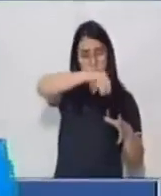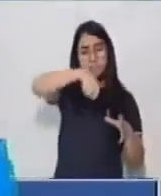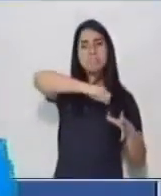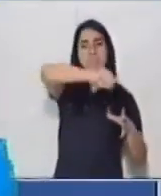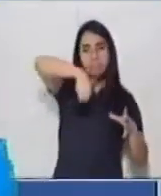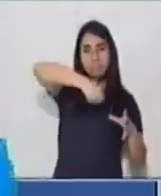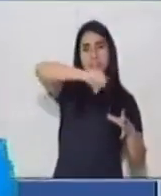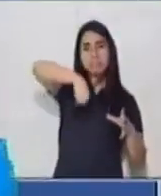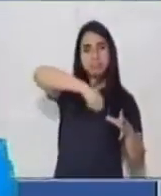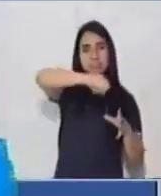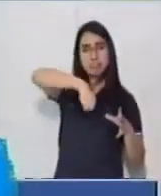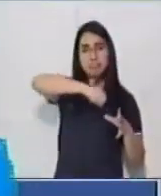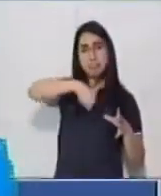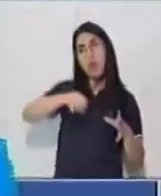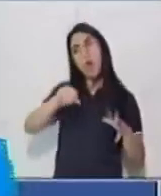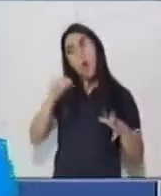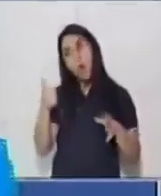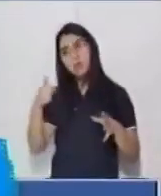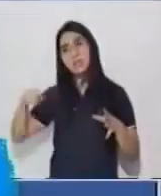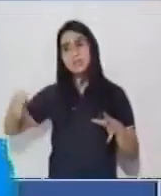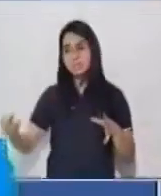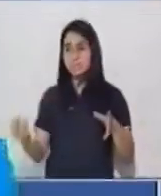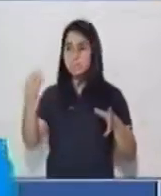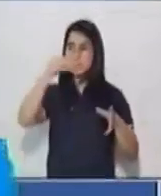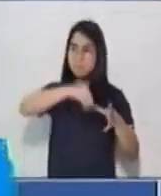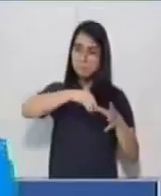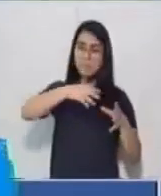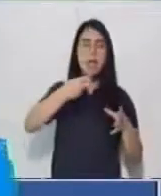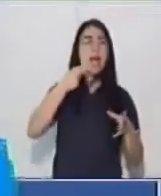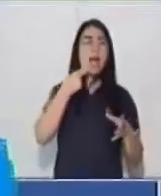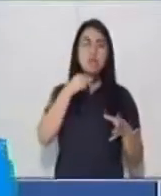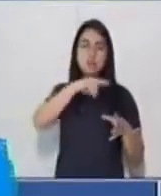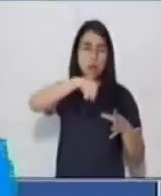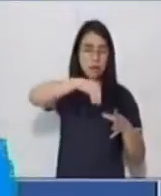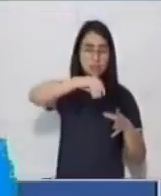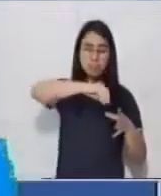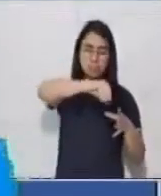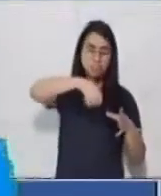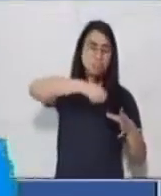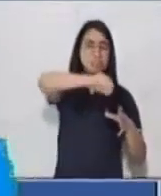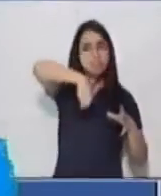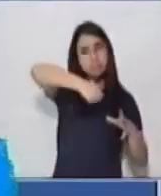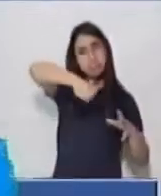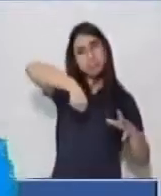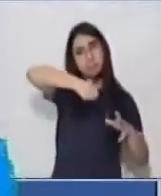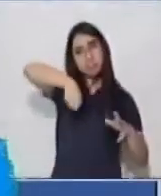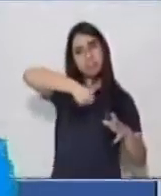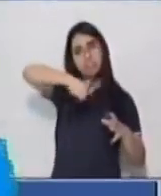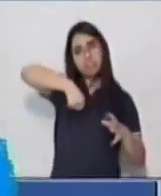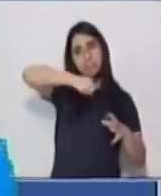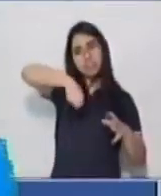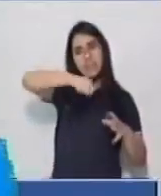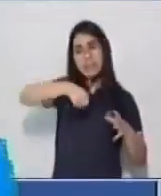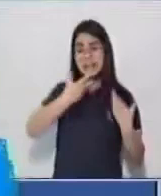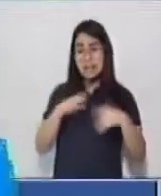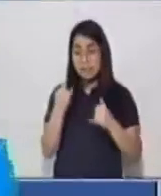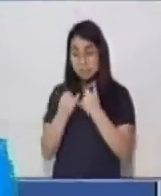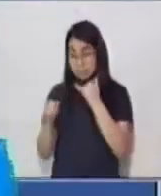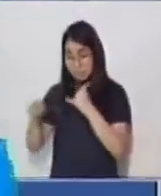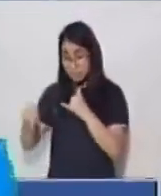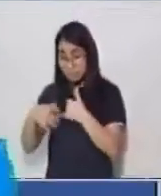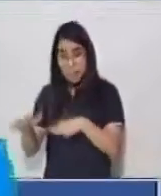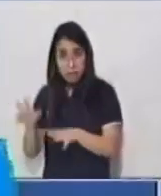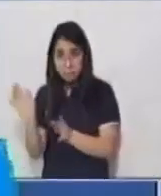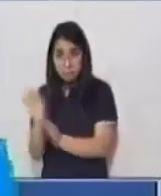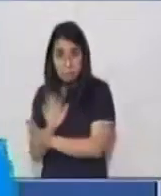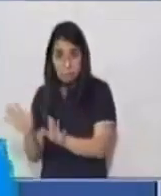termines todas las yemas de huevo y todo el azúcar que está dentro de la receta. Paso número